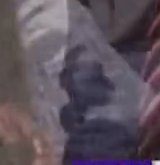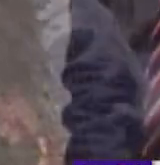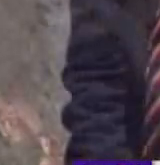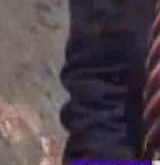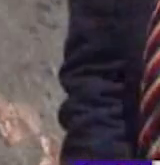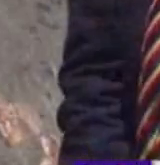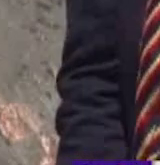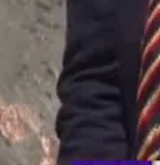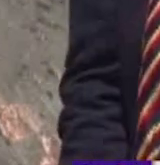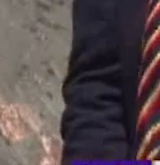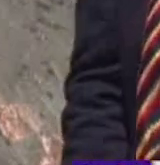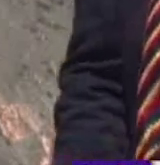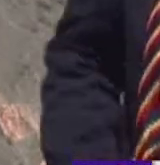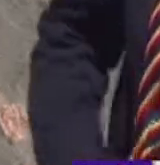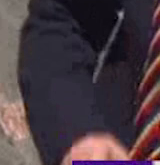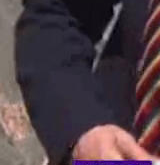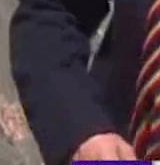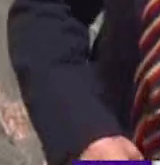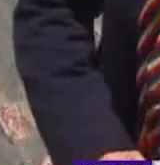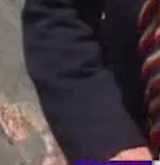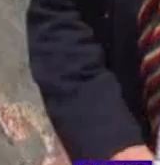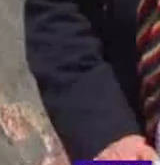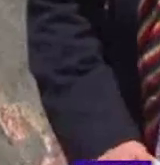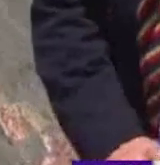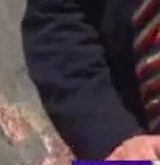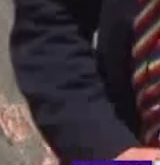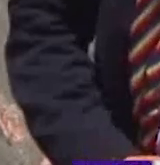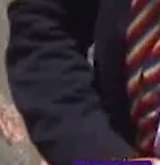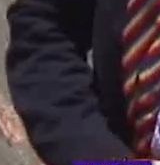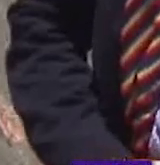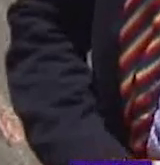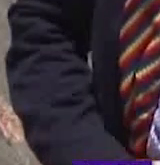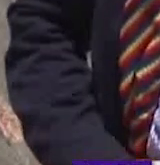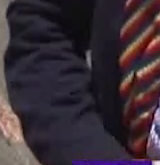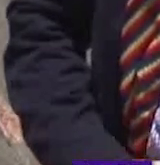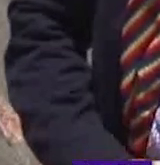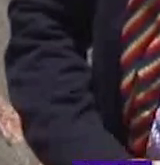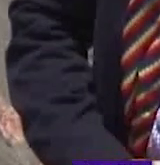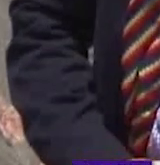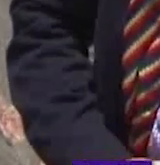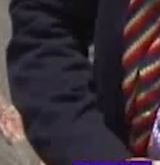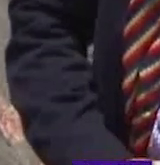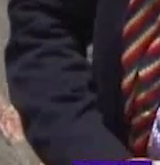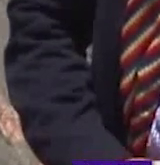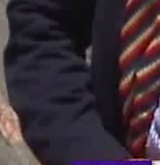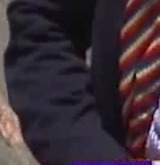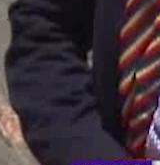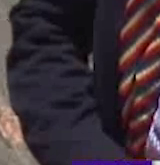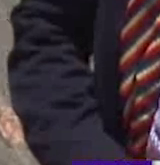desarrollar iniciativas que tenían y lograron una aplicación que ha sido